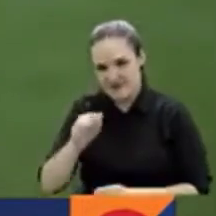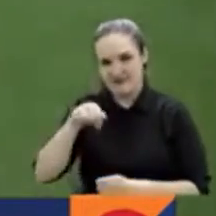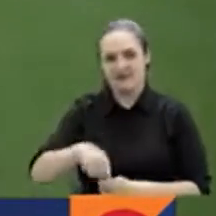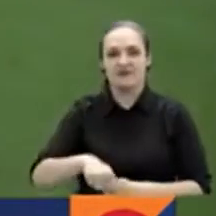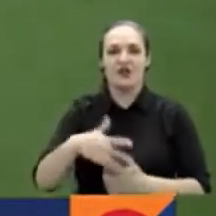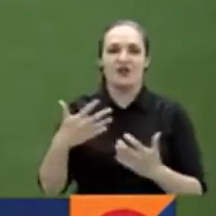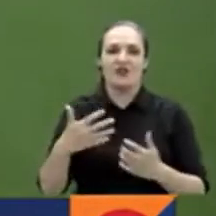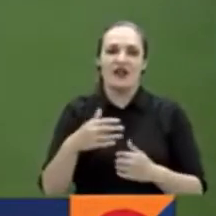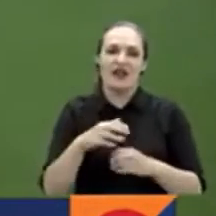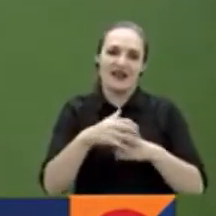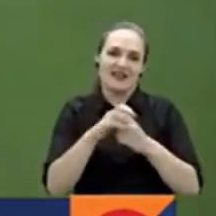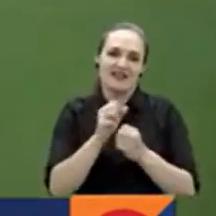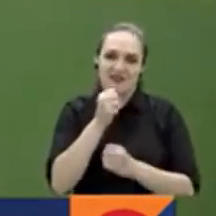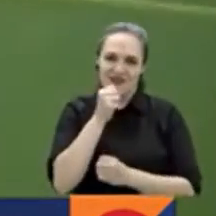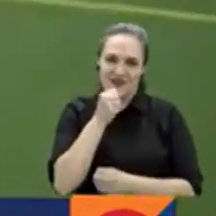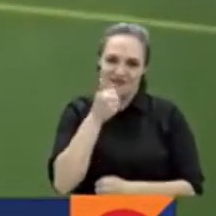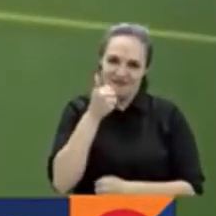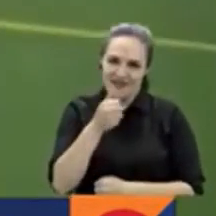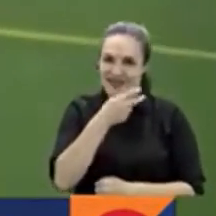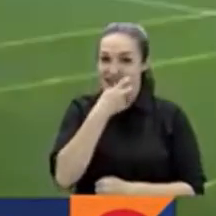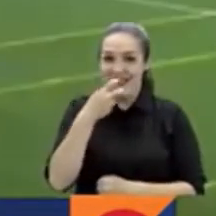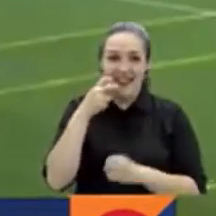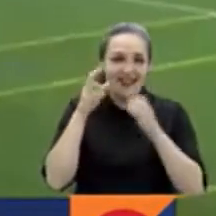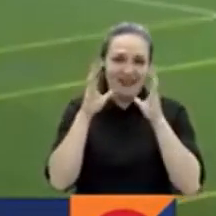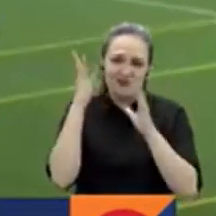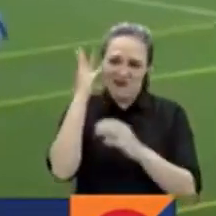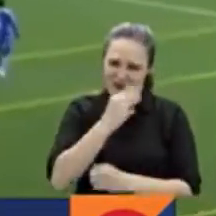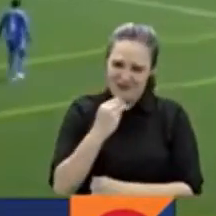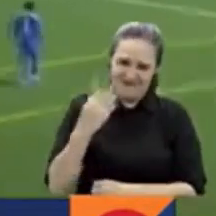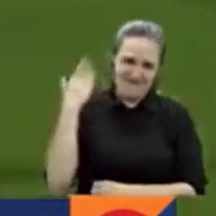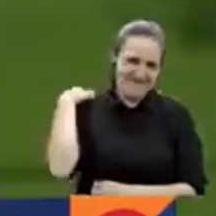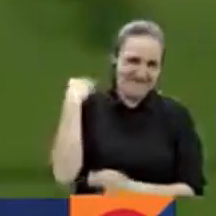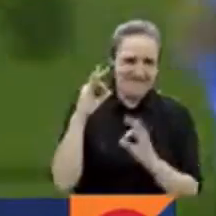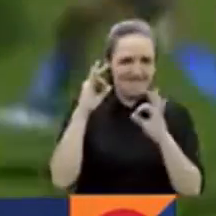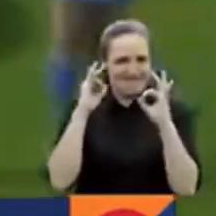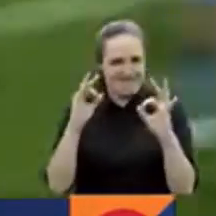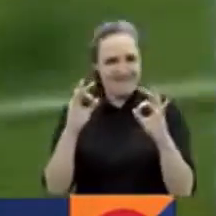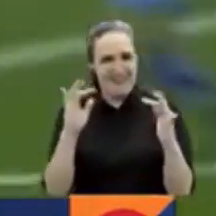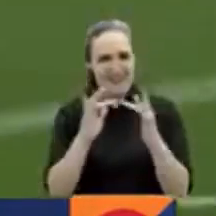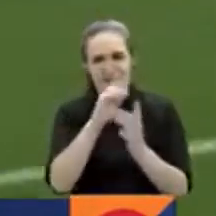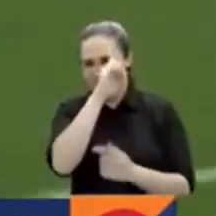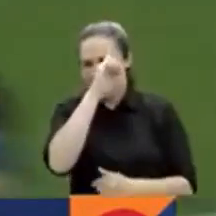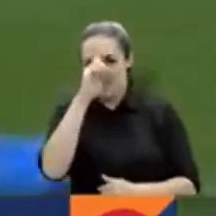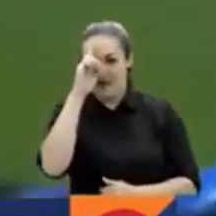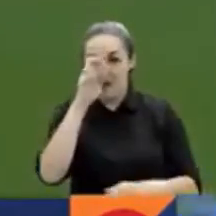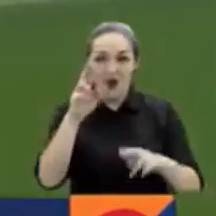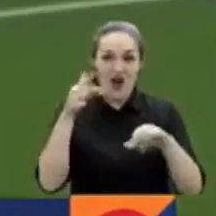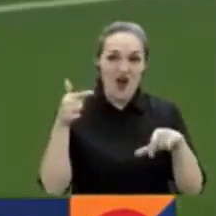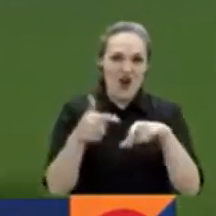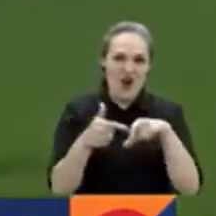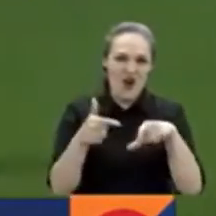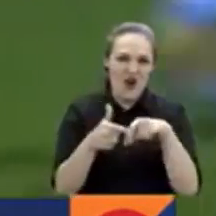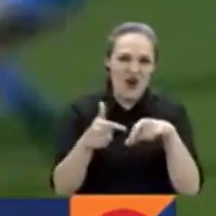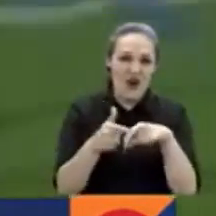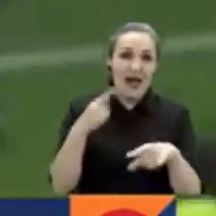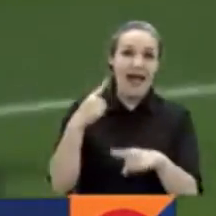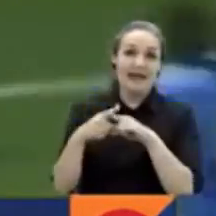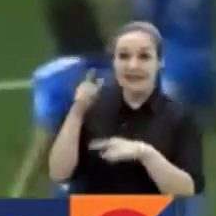RTVC Noticias. Bien por Linda, y muy linda, por cierto, le queda la camiseta del Real Madrid. Esperemos muchos goles de la ex